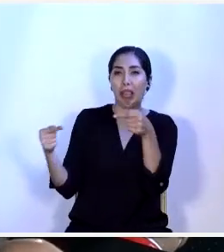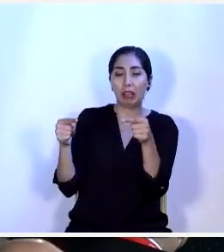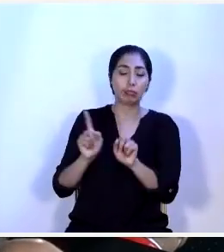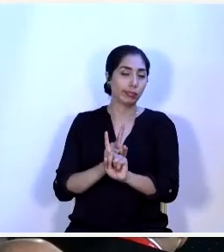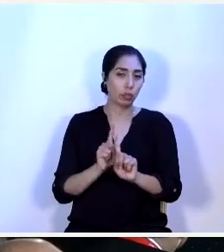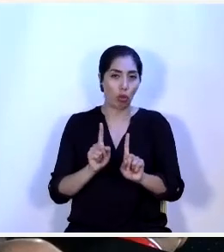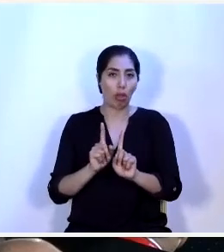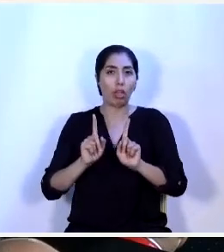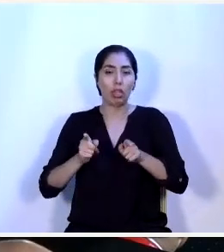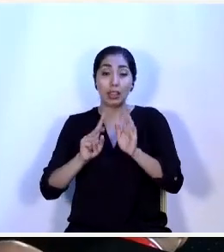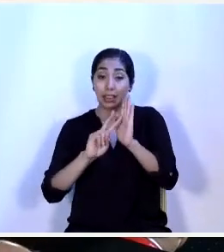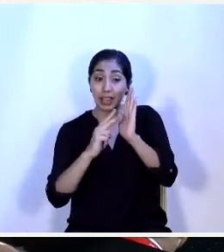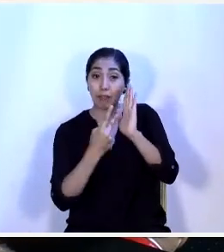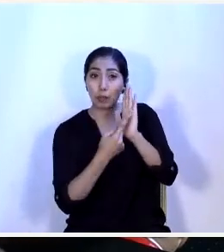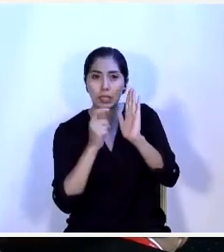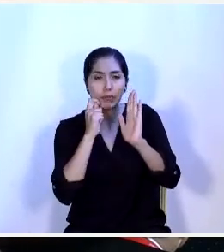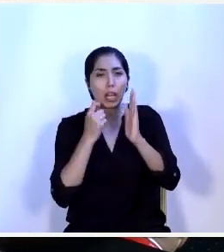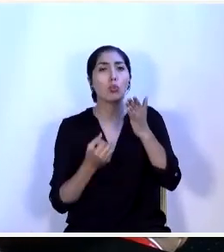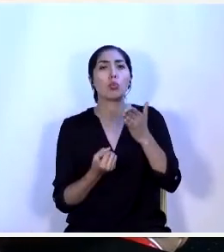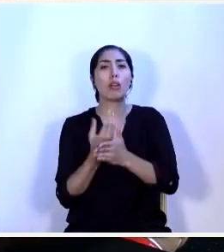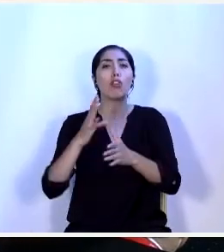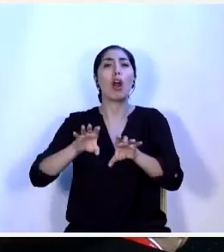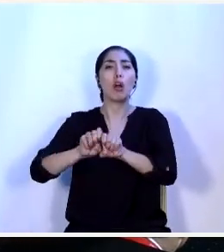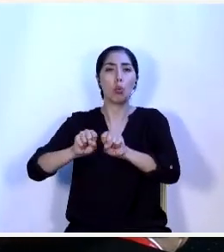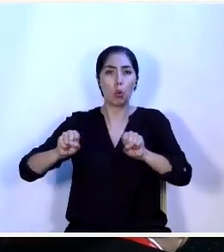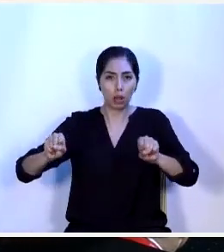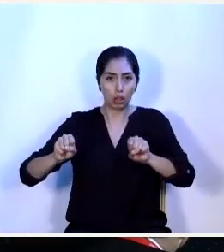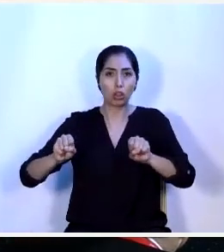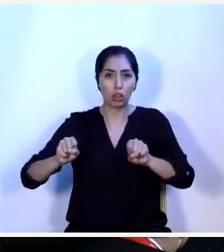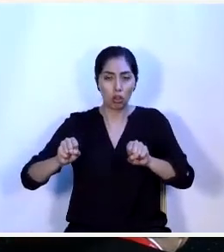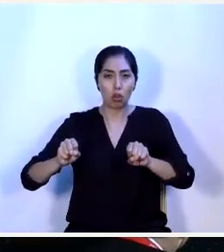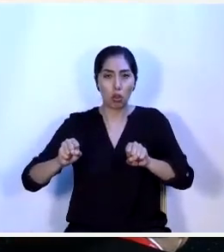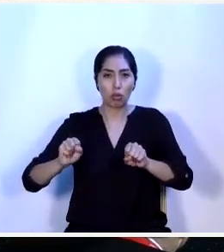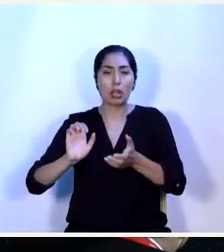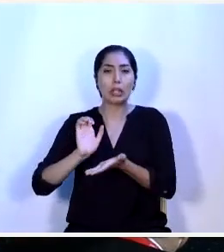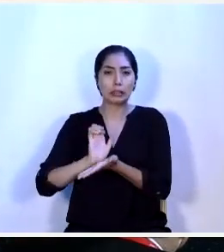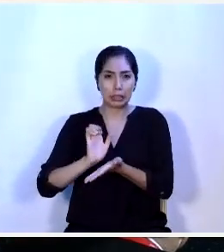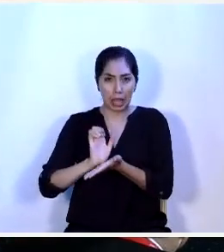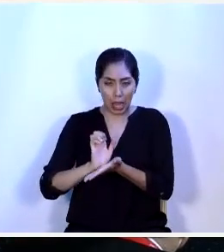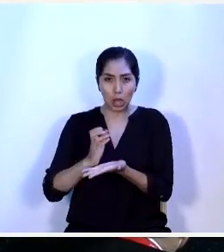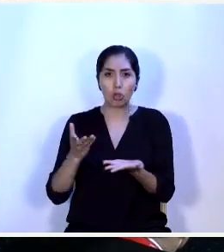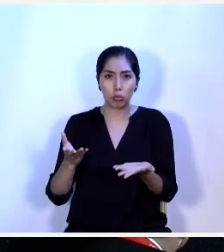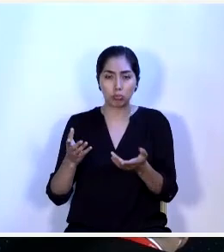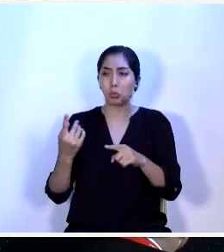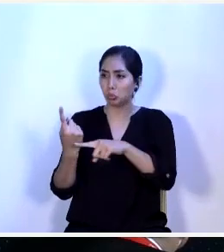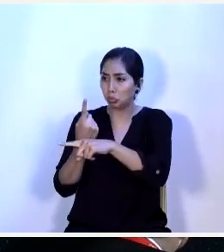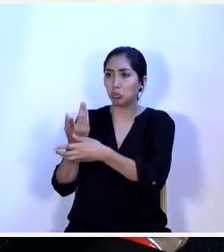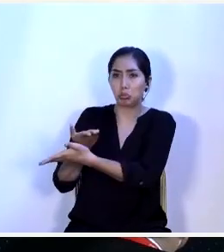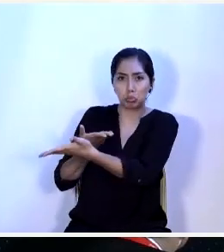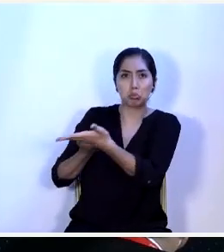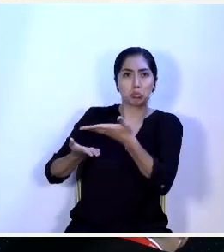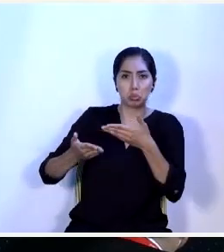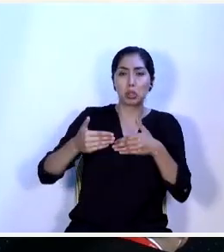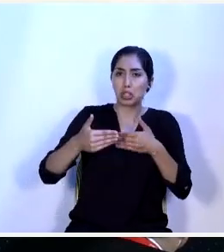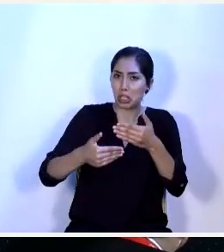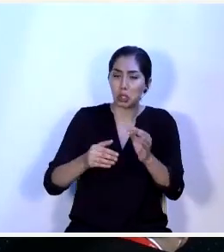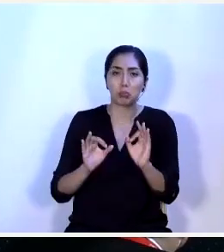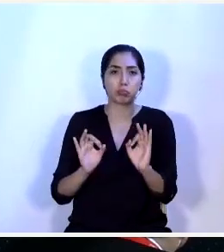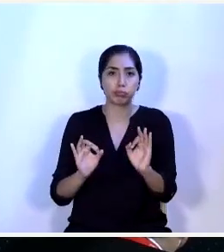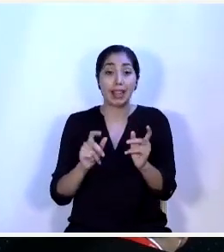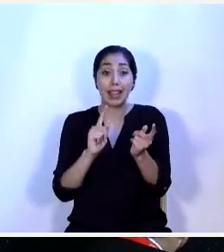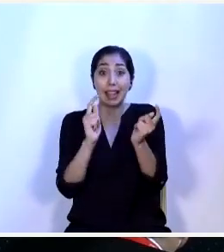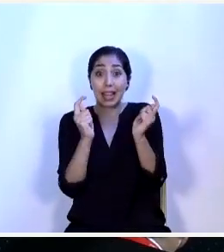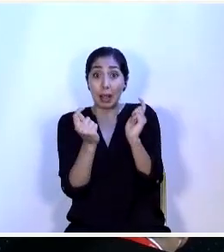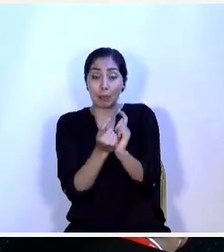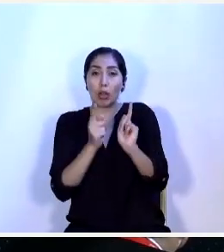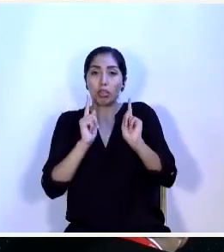debe verse como un nuevo pacto fiscal que sea producto de un diálogo social amplio, no dilatorio, y cuyos cambios sean duraderos